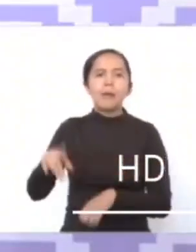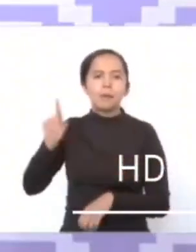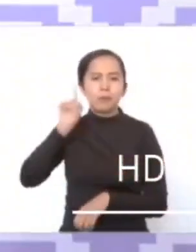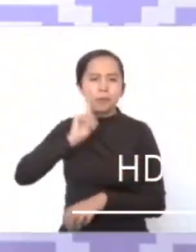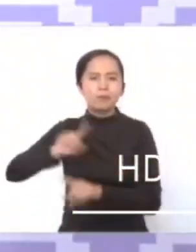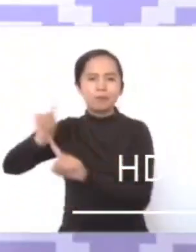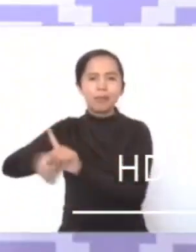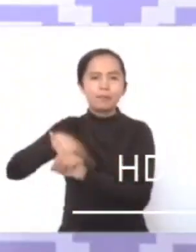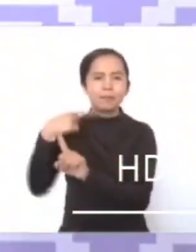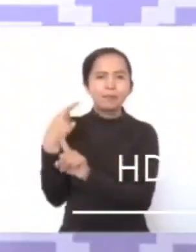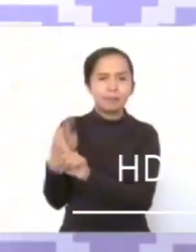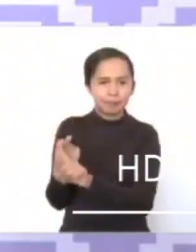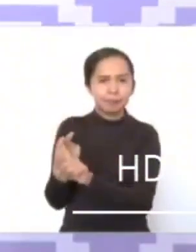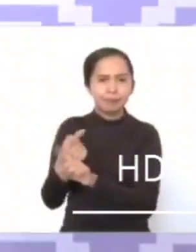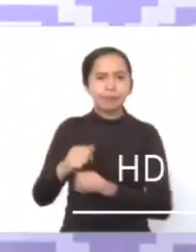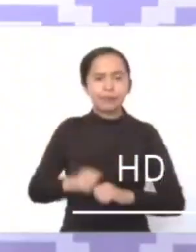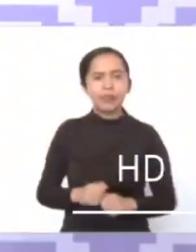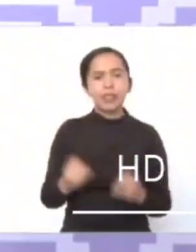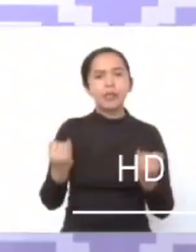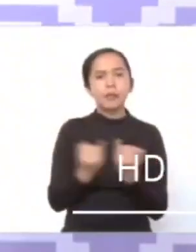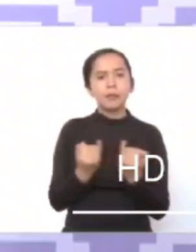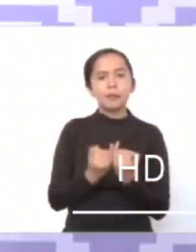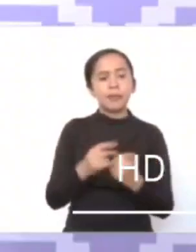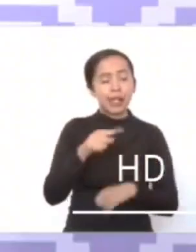lo que nos ha permitido también